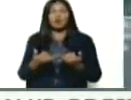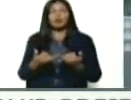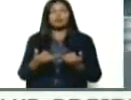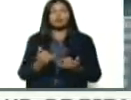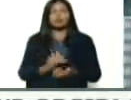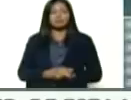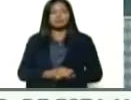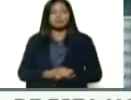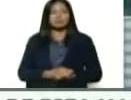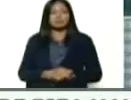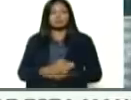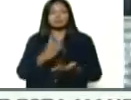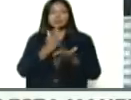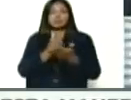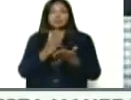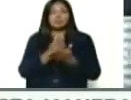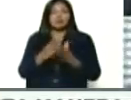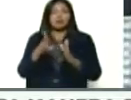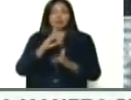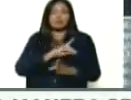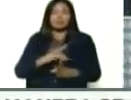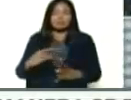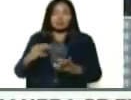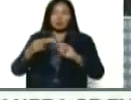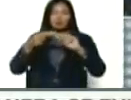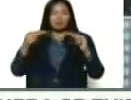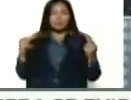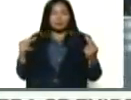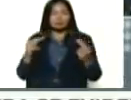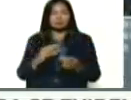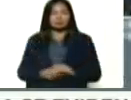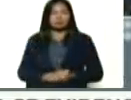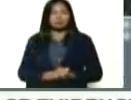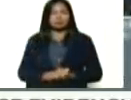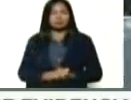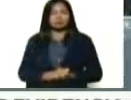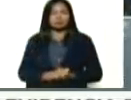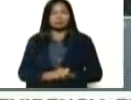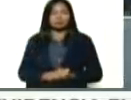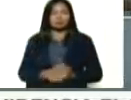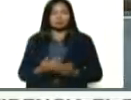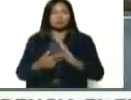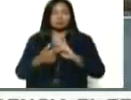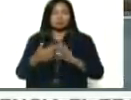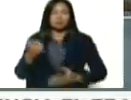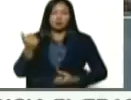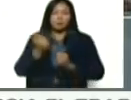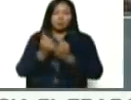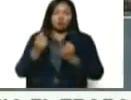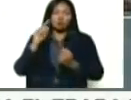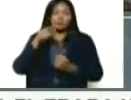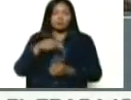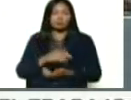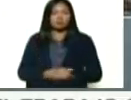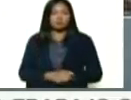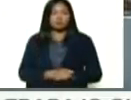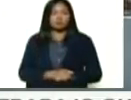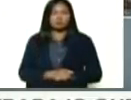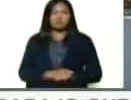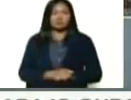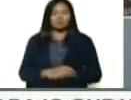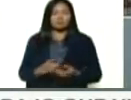en sus deseos de paz en sus manifestaciones soberanas de